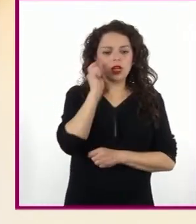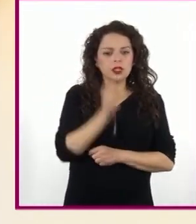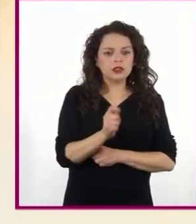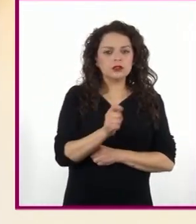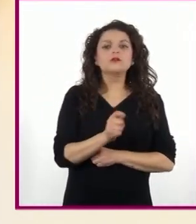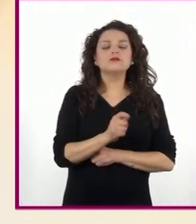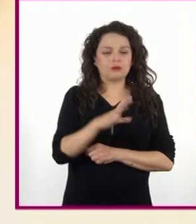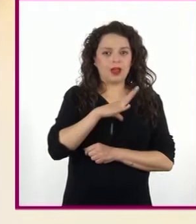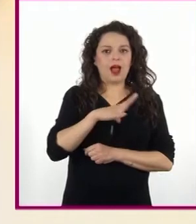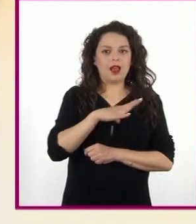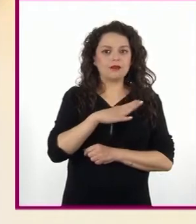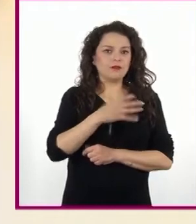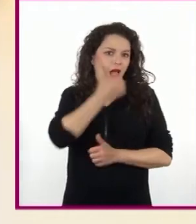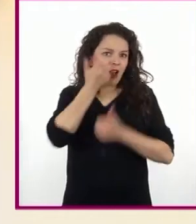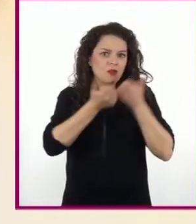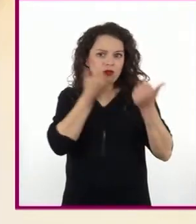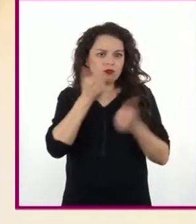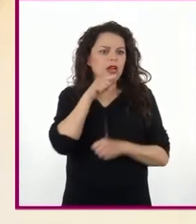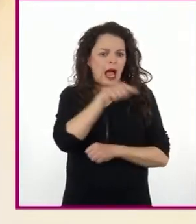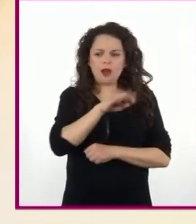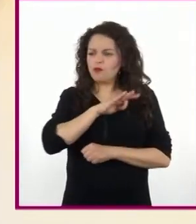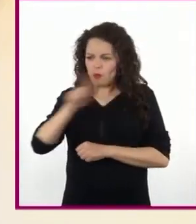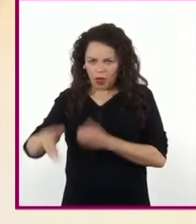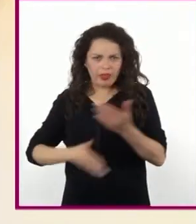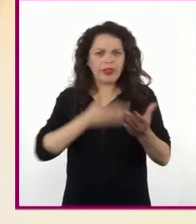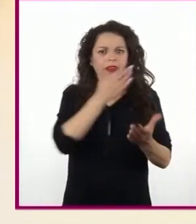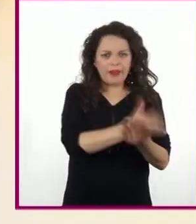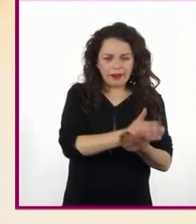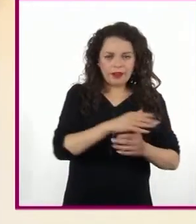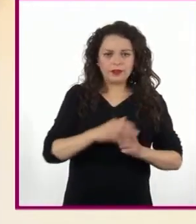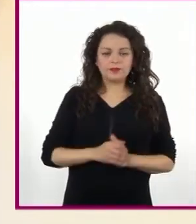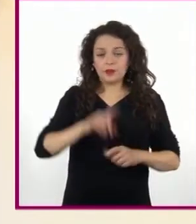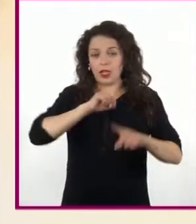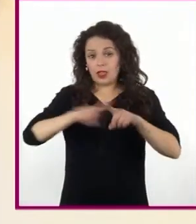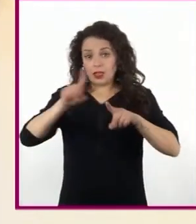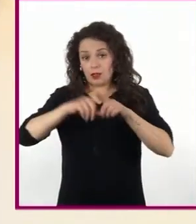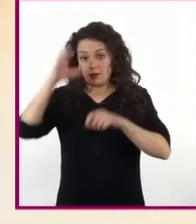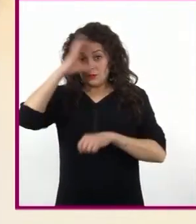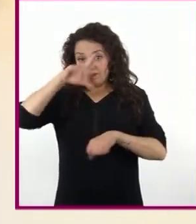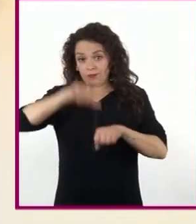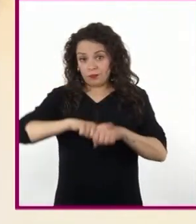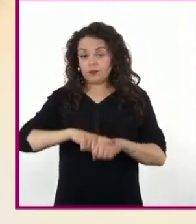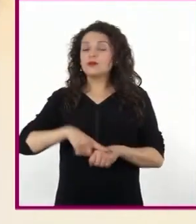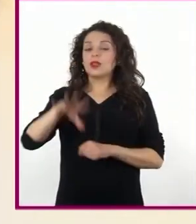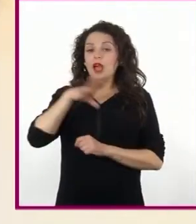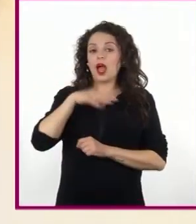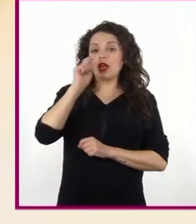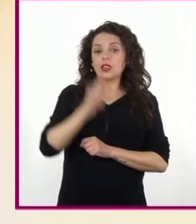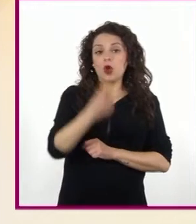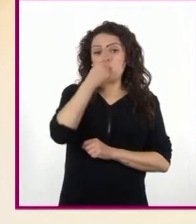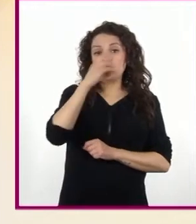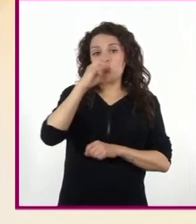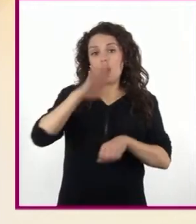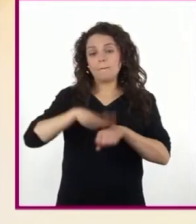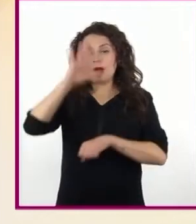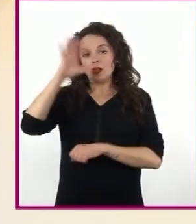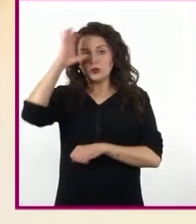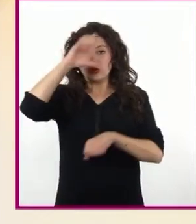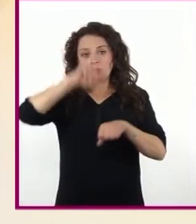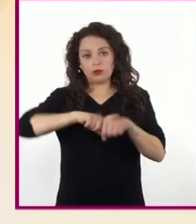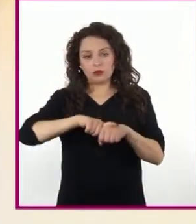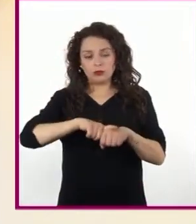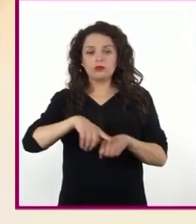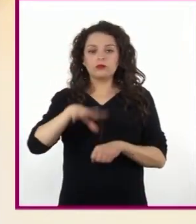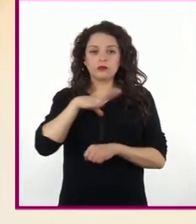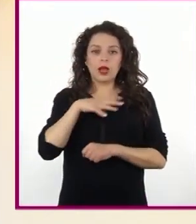estudiantado. La interculturalidad alude a la presencia de dos o más culturas que interactúan en un mismo espacio.